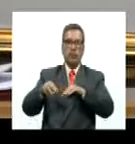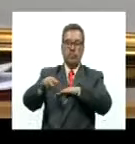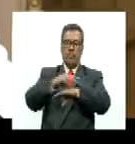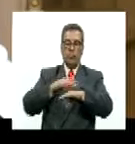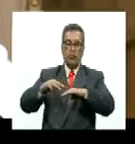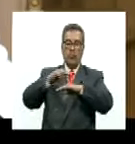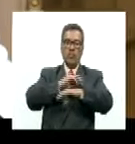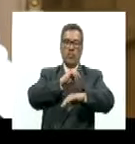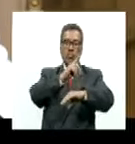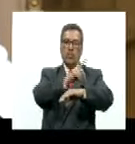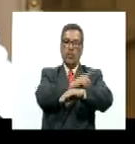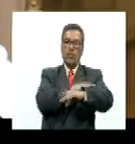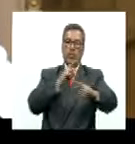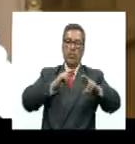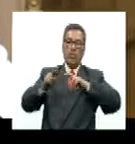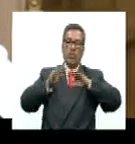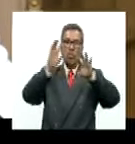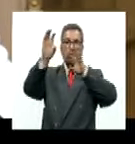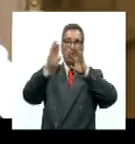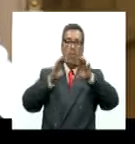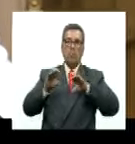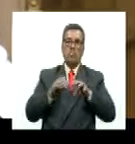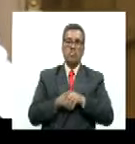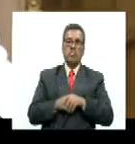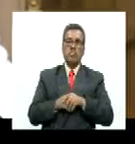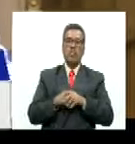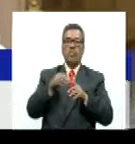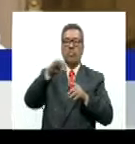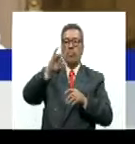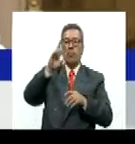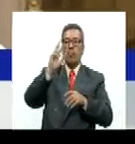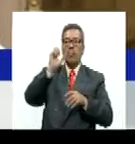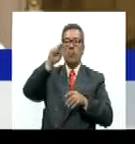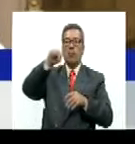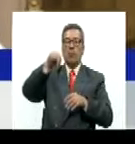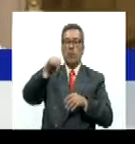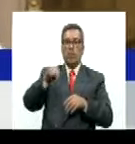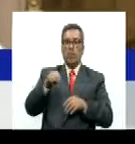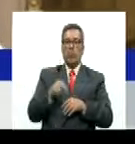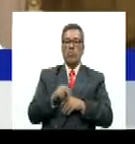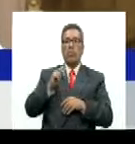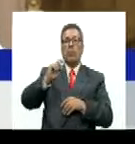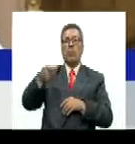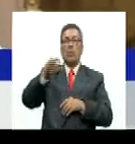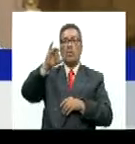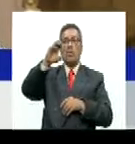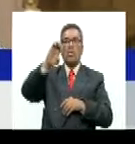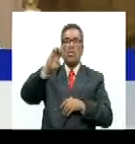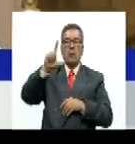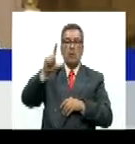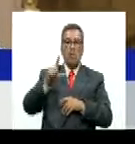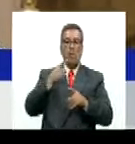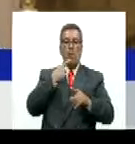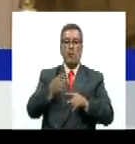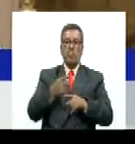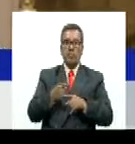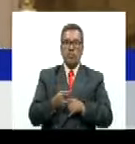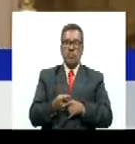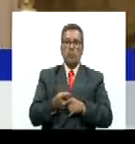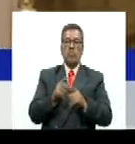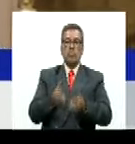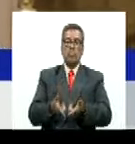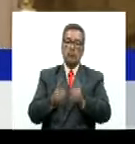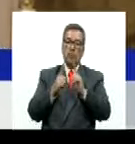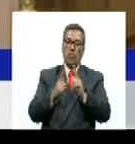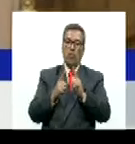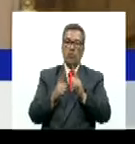del Poder Popular para Relaciones Exteriores, ciudadano Iván Eduardo Gil Pinto, mediante la cual solicita sea